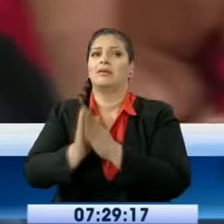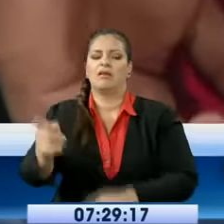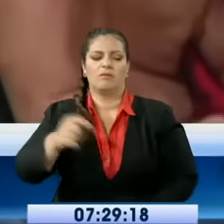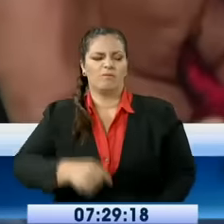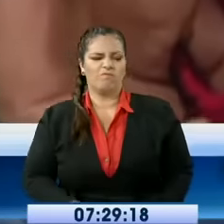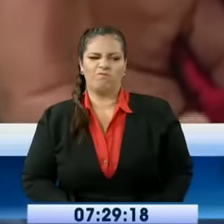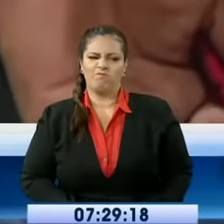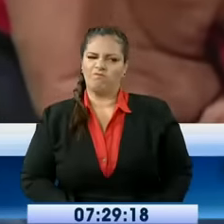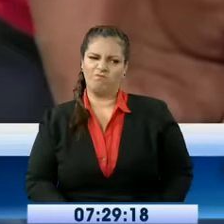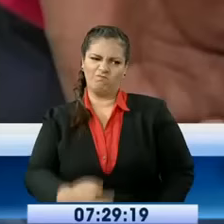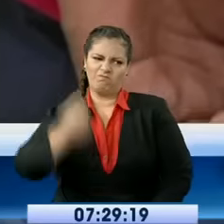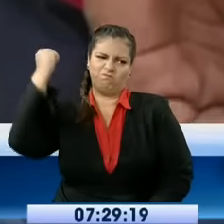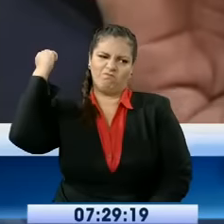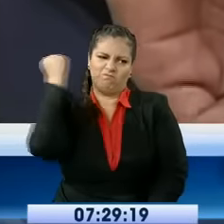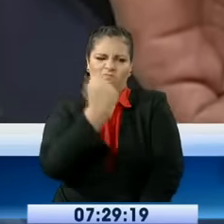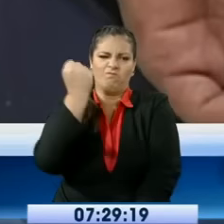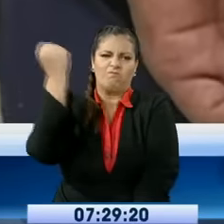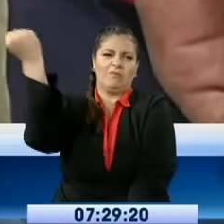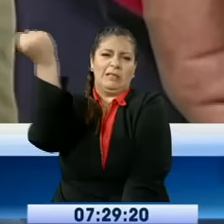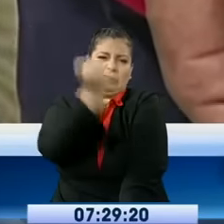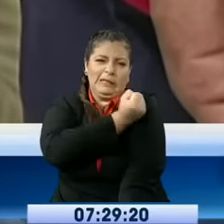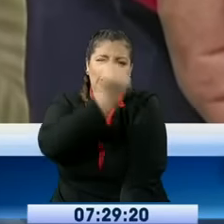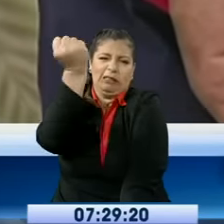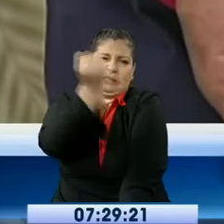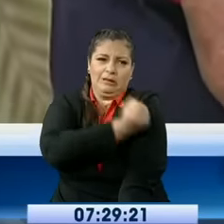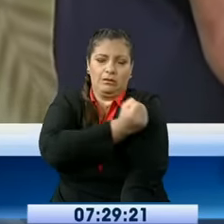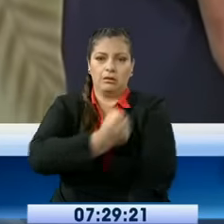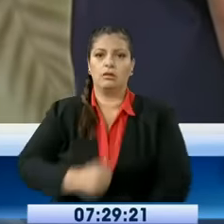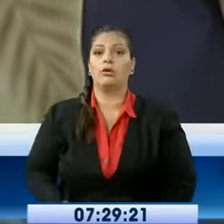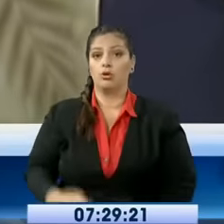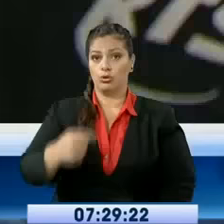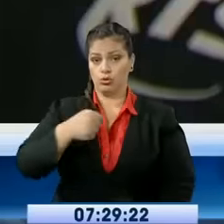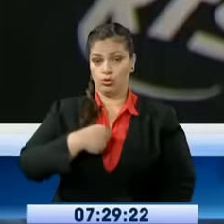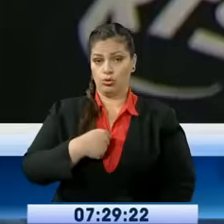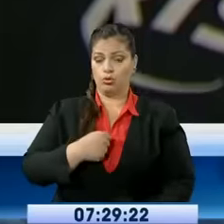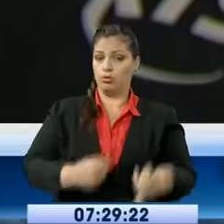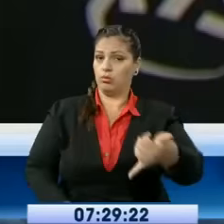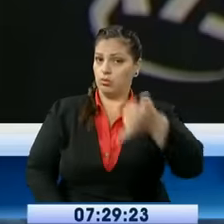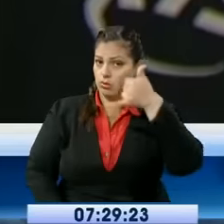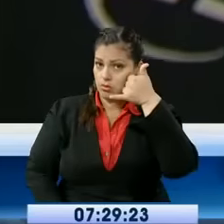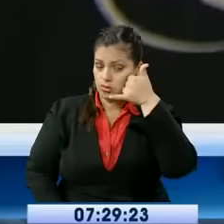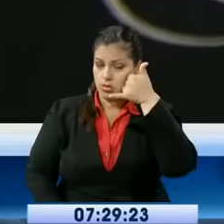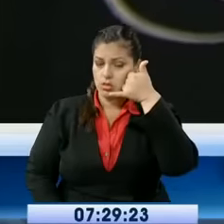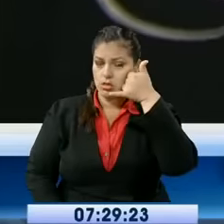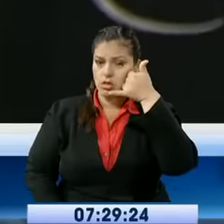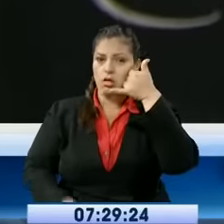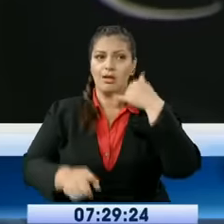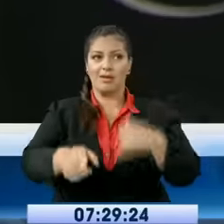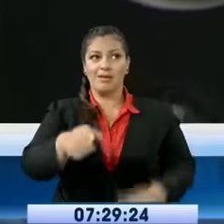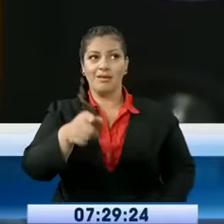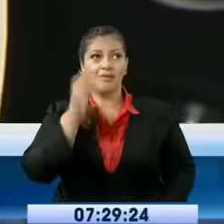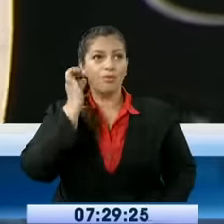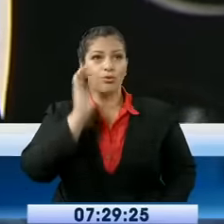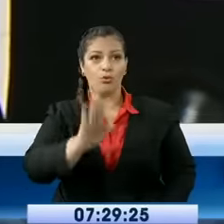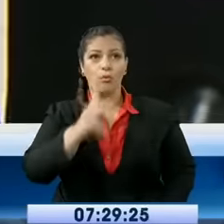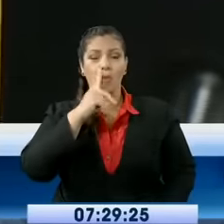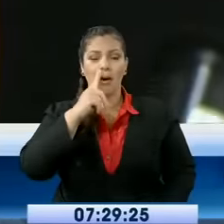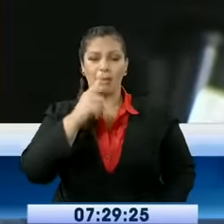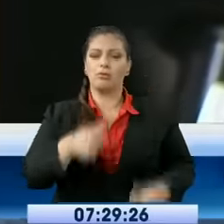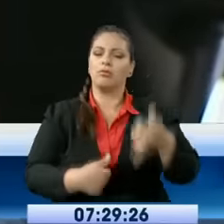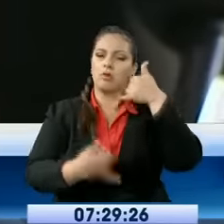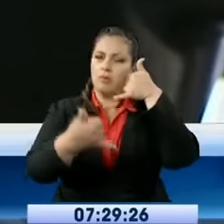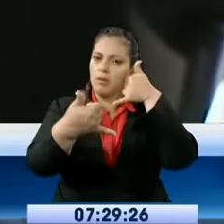hirió en repetidas ocasiones. Estaba hablando por teléfono con el papá de ella y este se bajó a